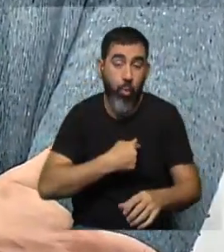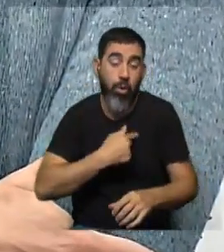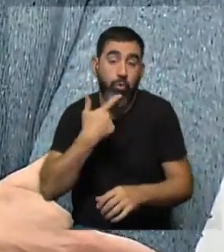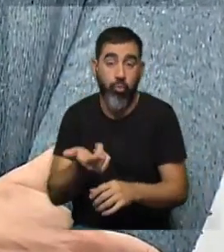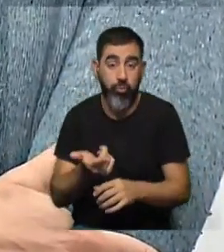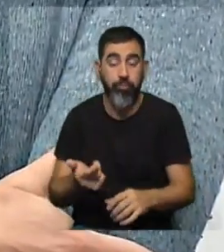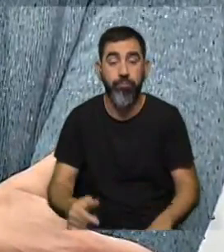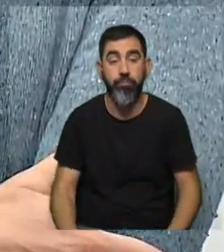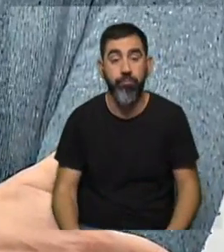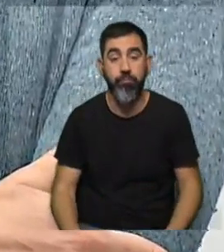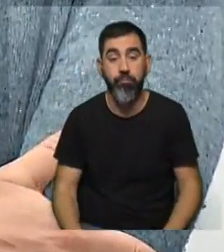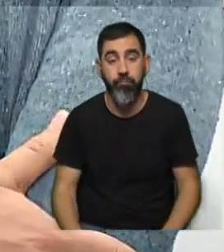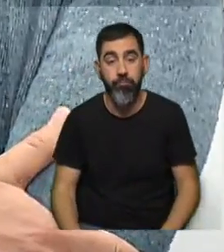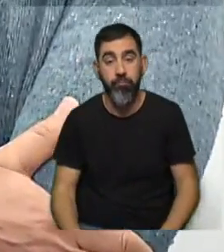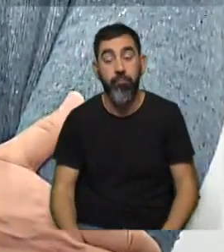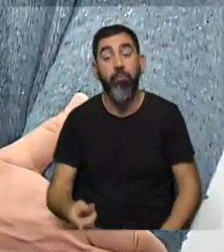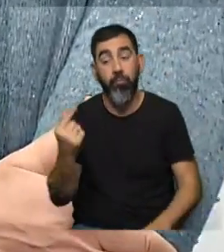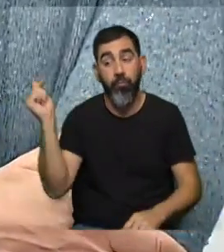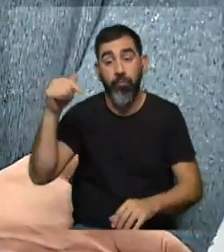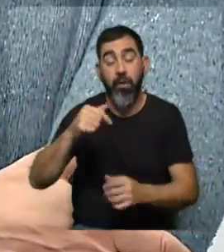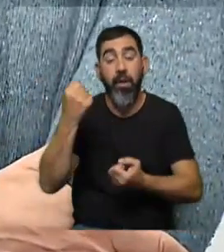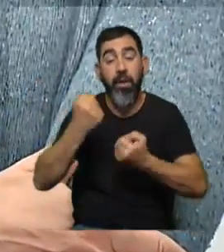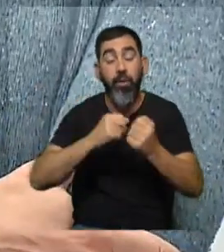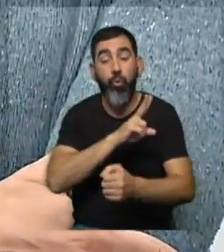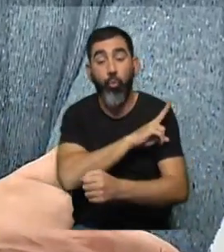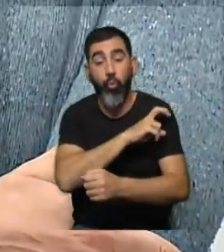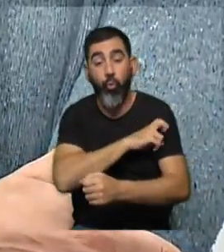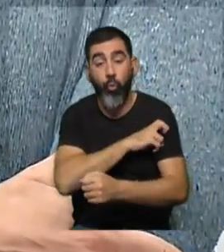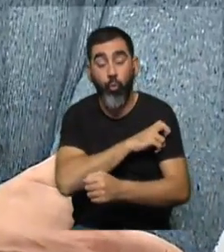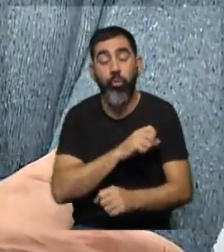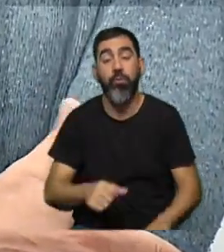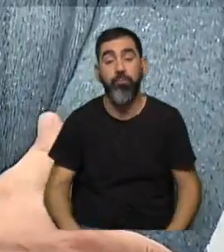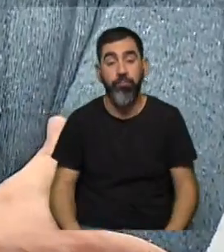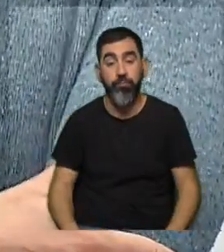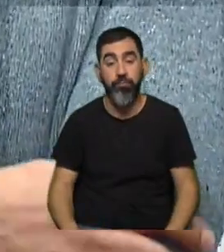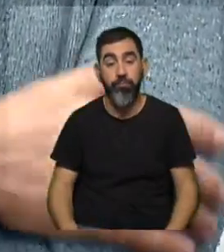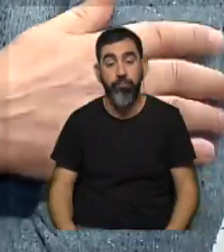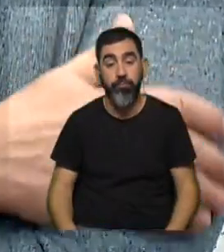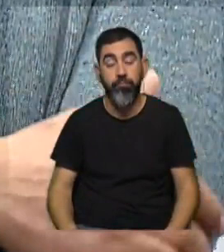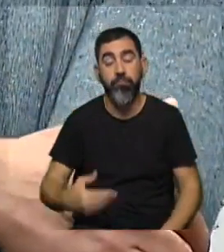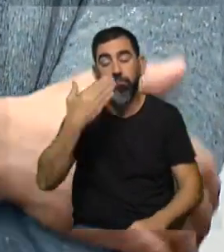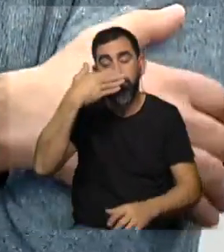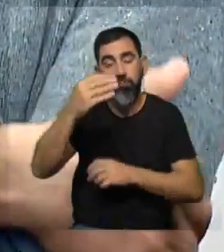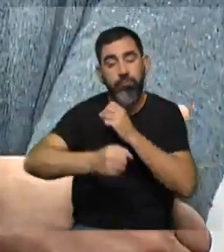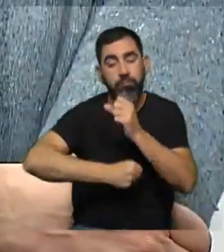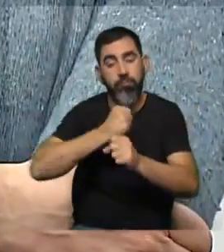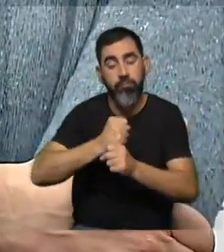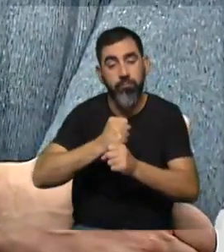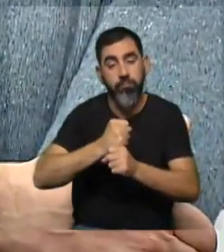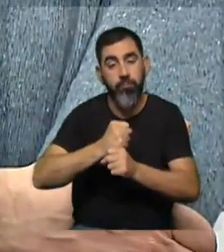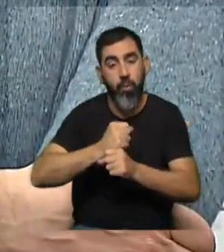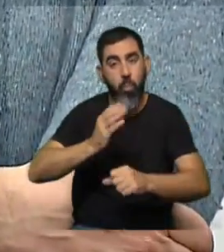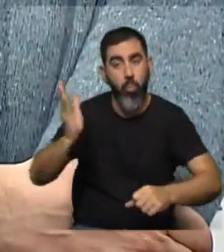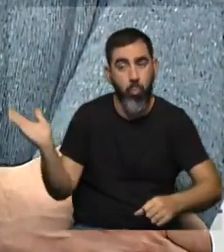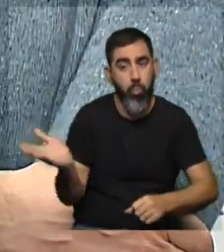cardíacas por ejemplo por eso se habla de una derivación de la industria farmacéutica al mercado ilegal pero en los últimos años ha comenzado una